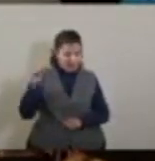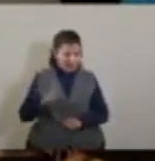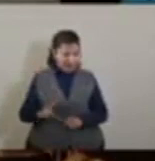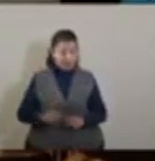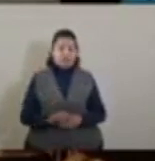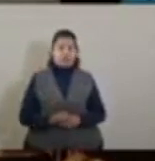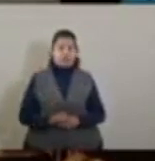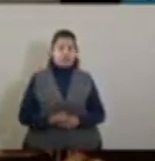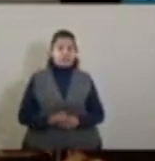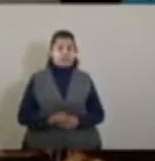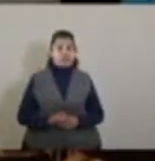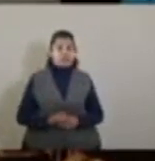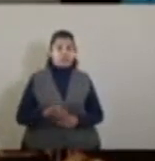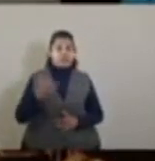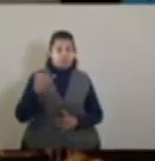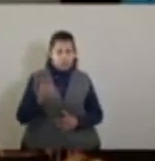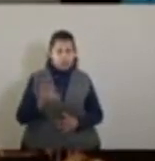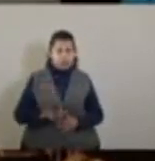gobernar Zacatecas con el